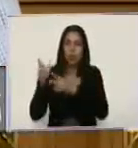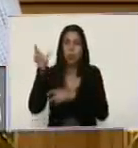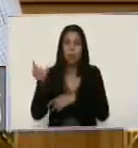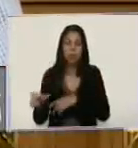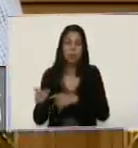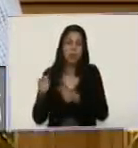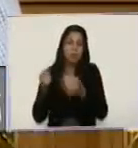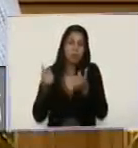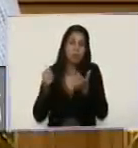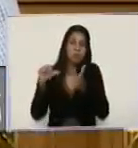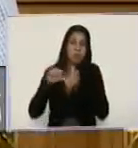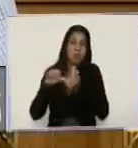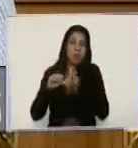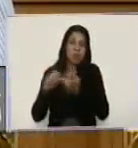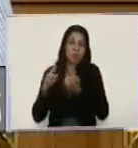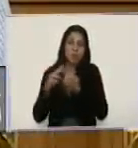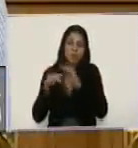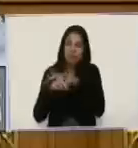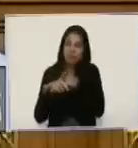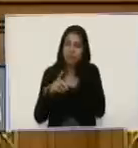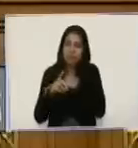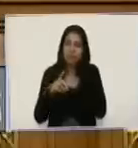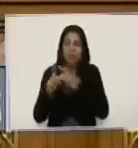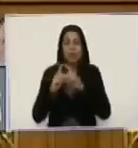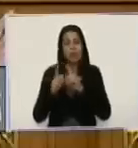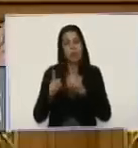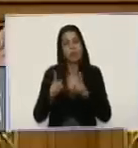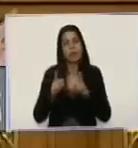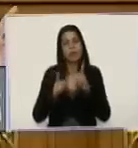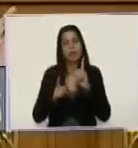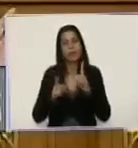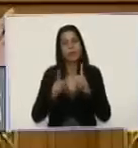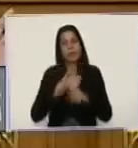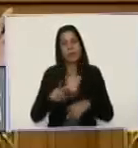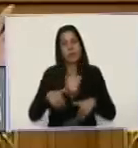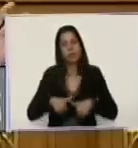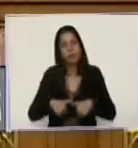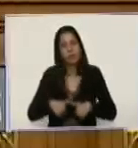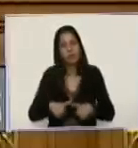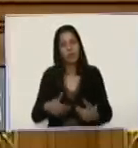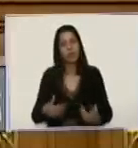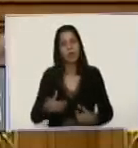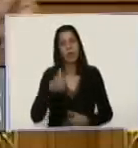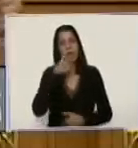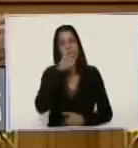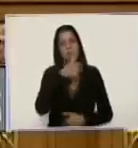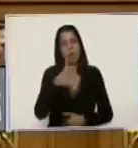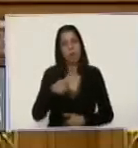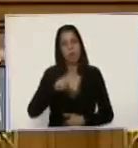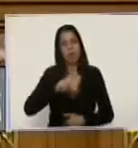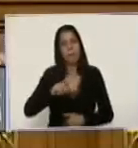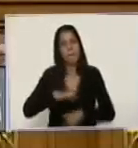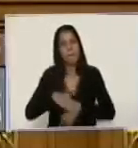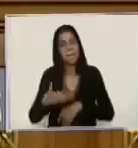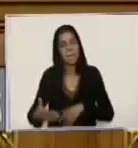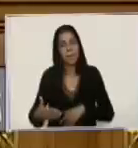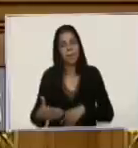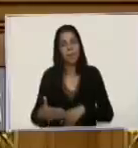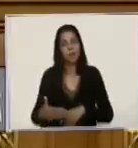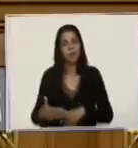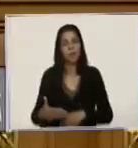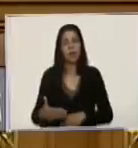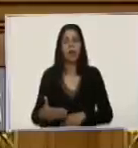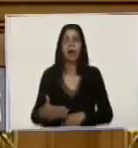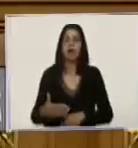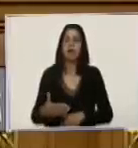Pero tenemos que hacer un esfuerzo como pueblo por llevar a cinturón